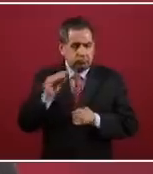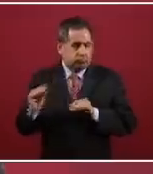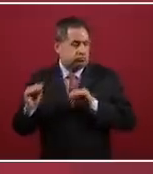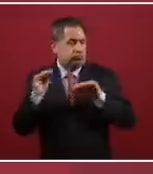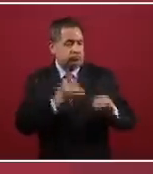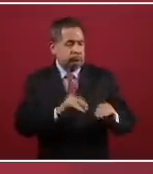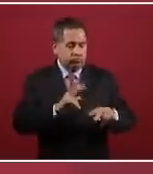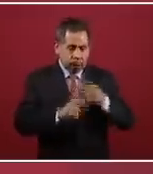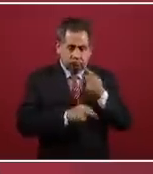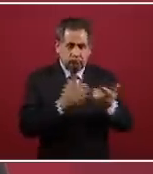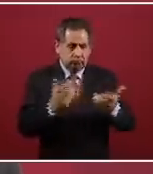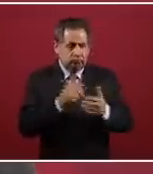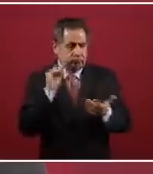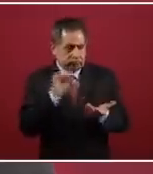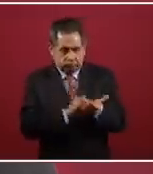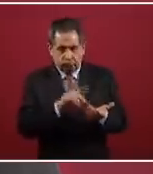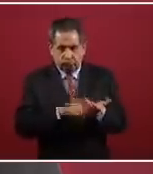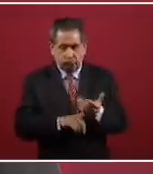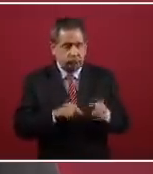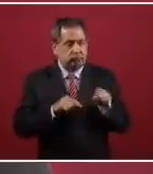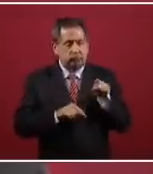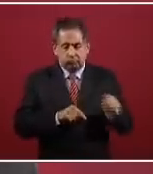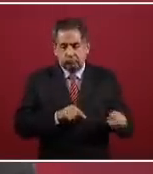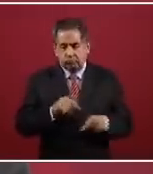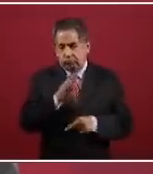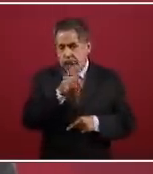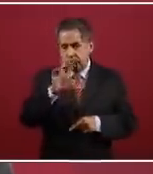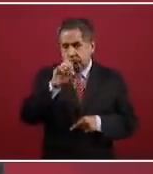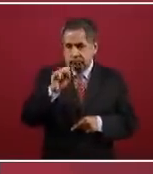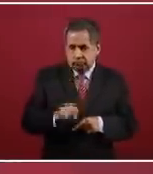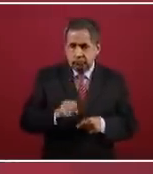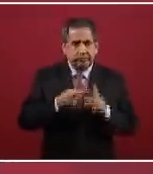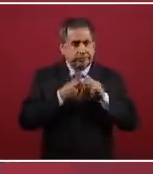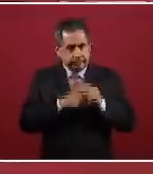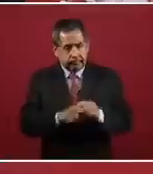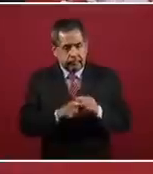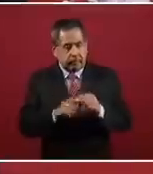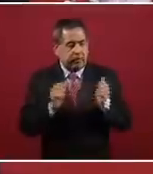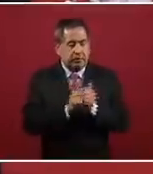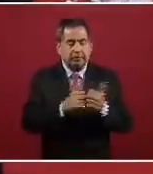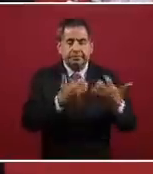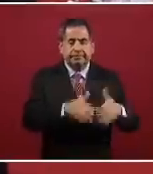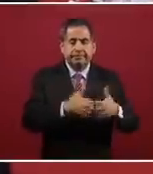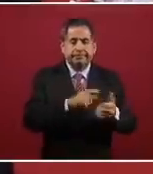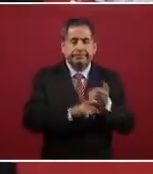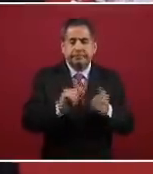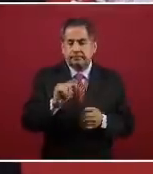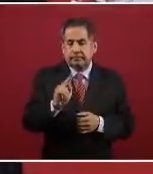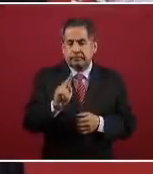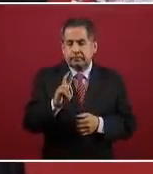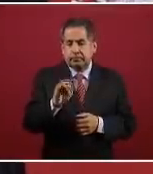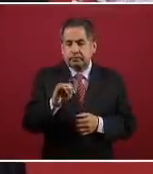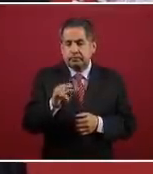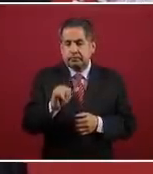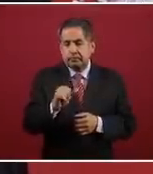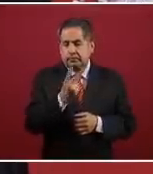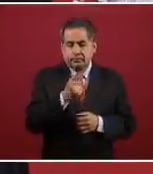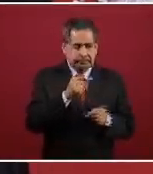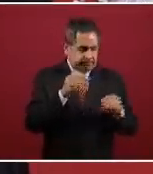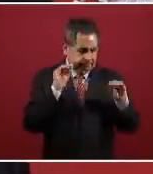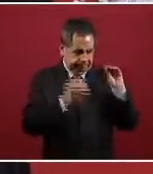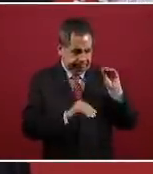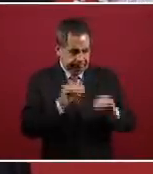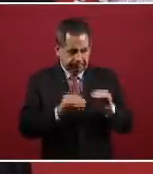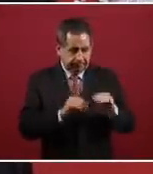que estamos ya haciendo en la península de Yucatán. Vamos a iniciar con turbinas y vamos a generar